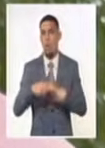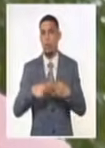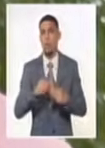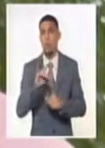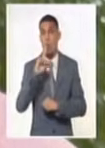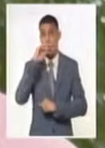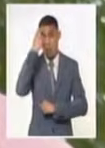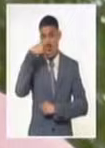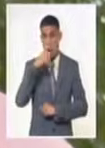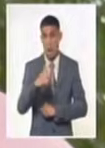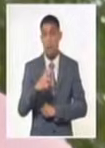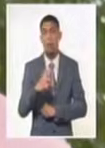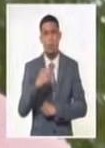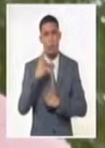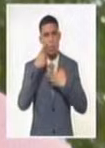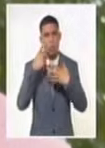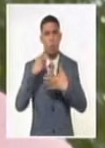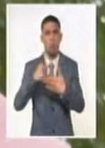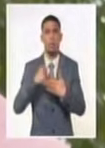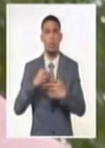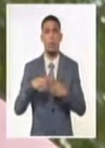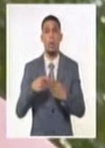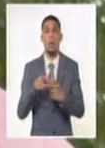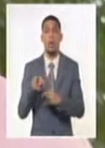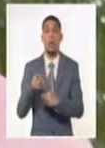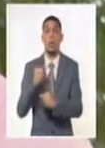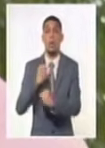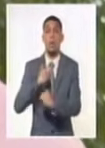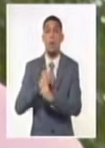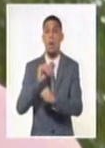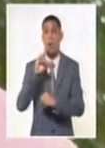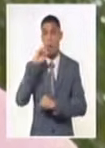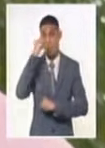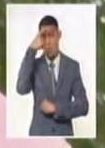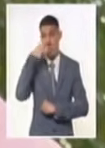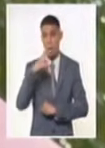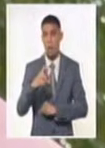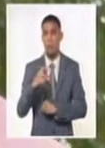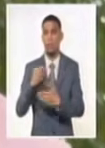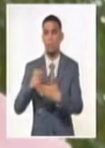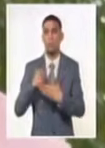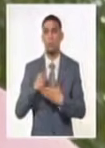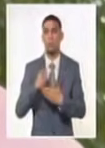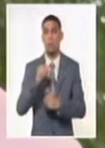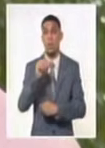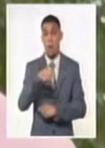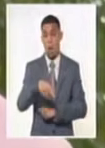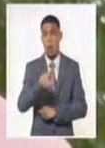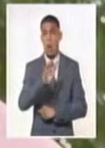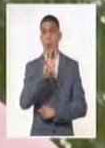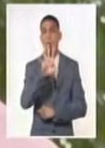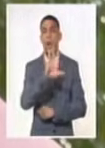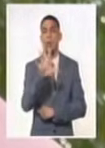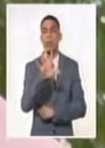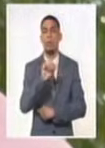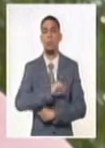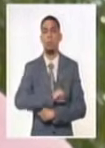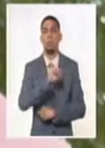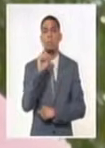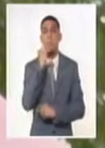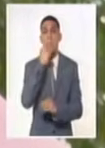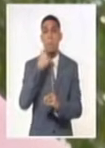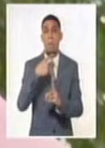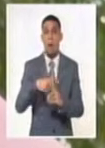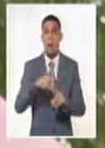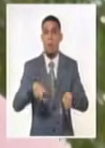con su trabajo vamos a lograr graduar a nuestros estudiantes al nivel que se merecen. Esta es la graduación 45 de LISA, que está cumpliendo 50 años por demás,